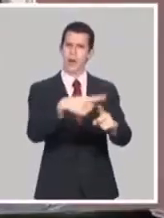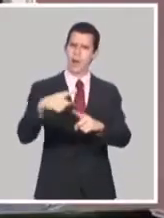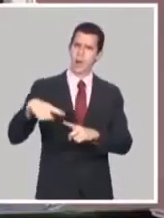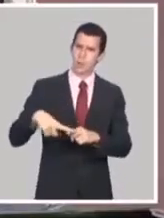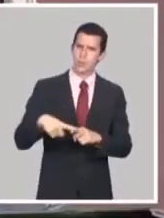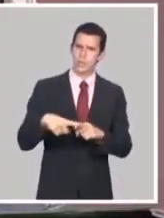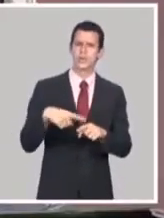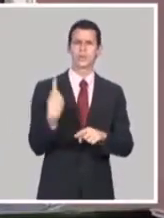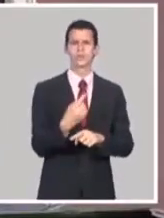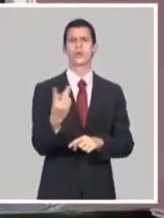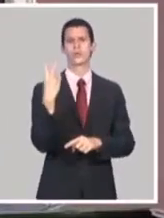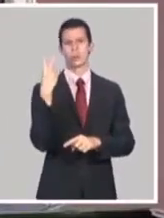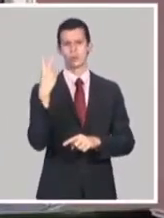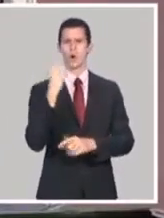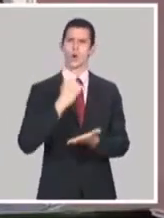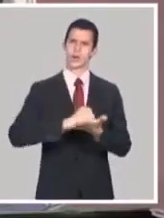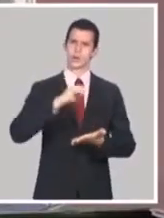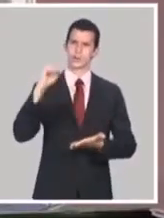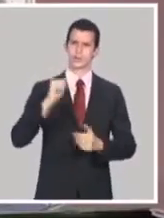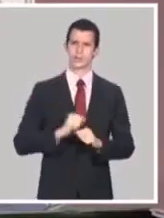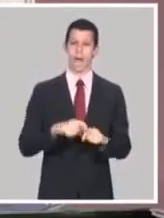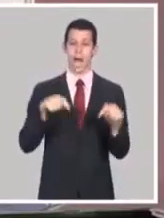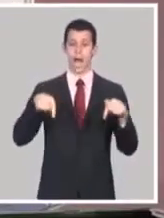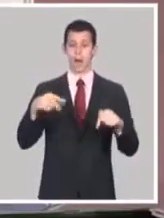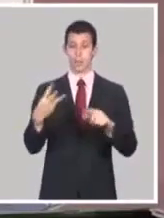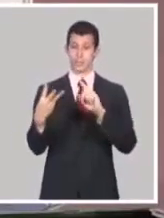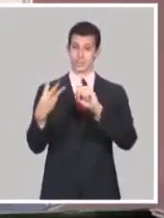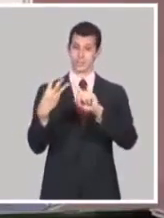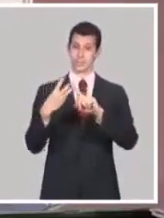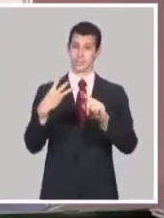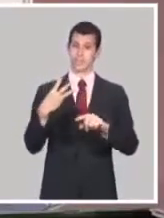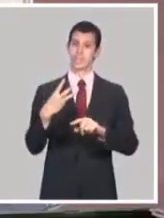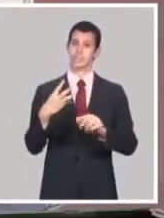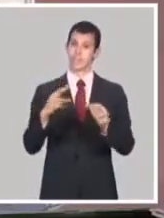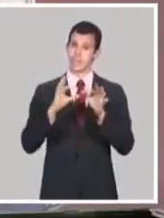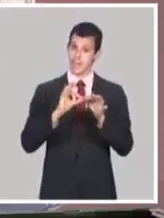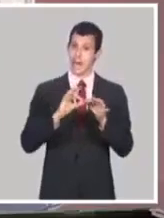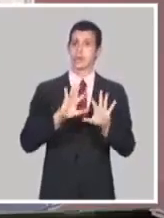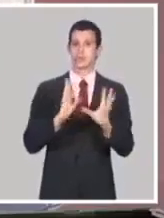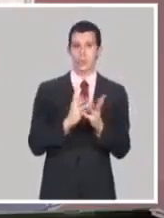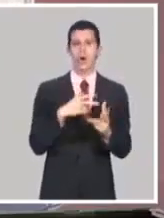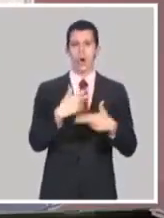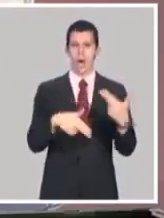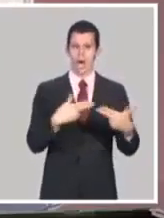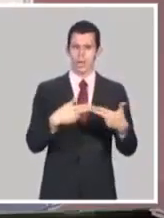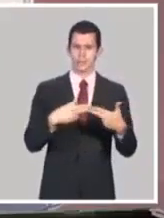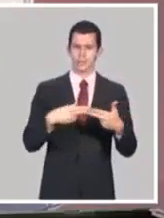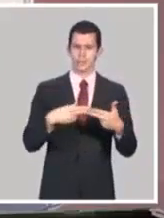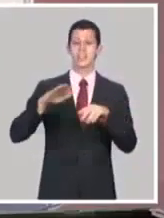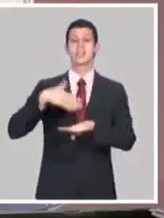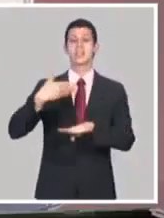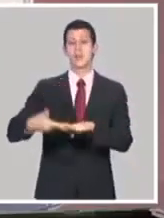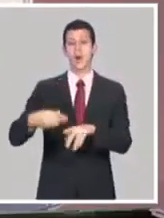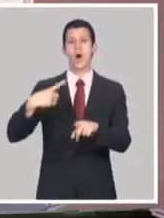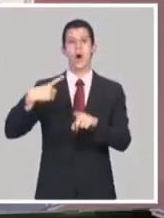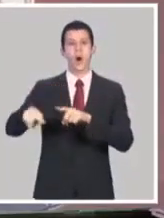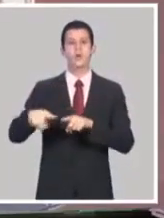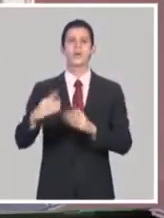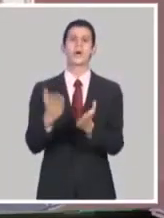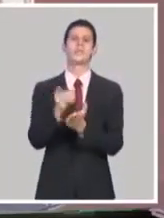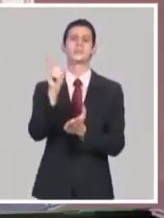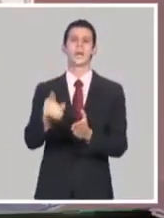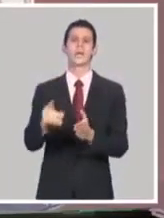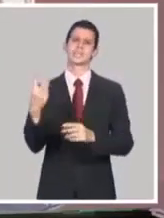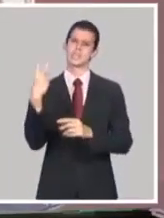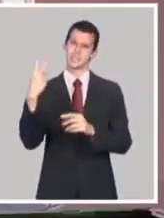los estudiantes que en estos momento están en tercer año y una graduación en el mes de julio para los estudiantes que en este momento están en segundo